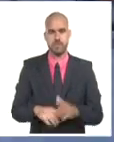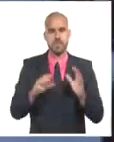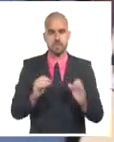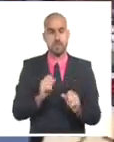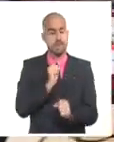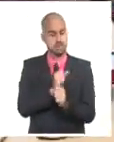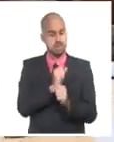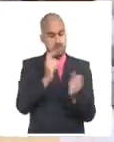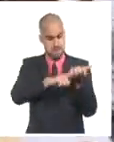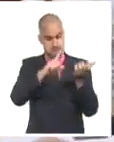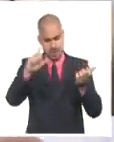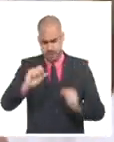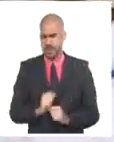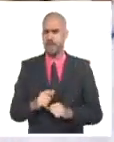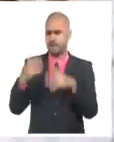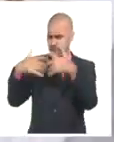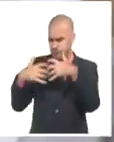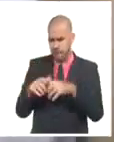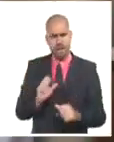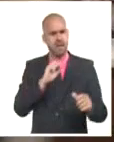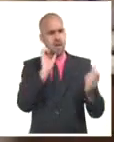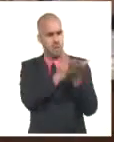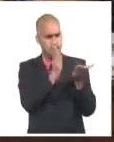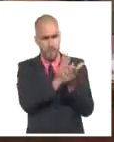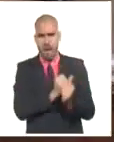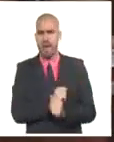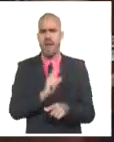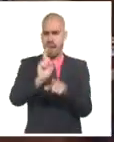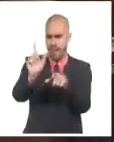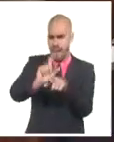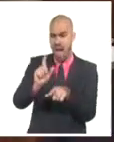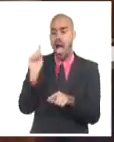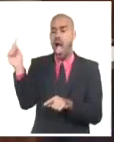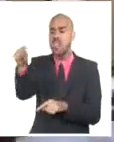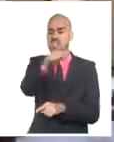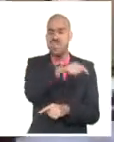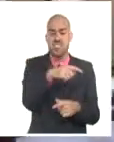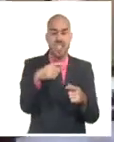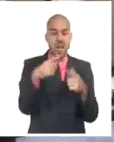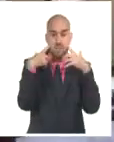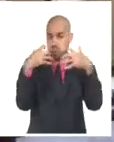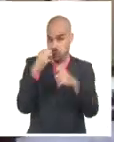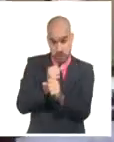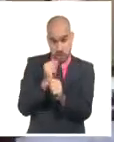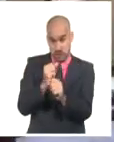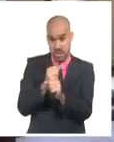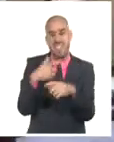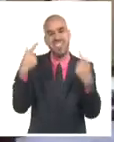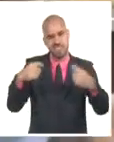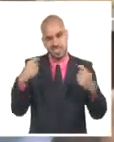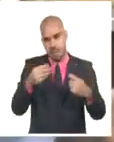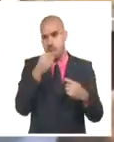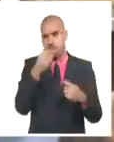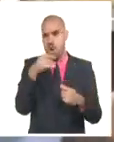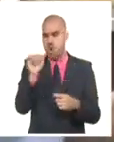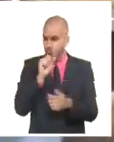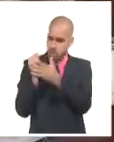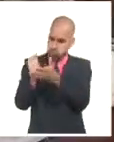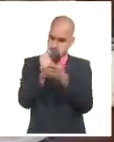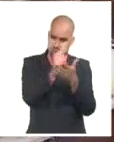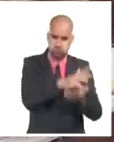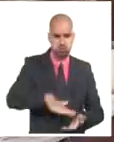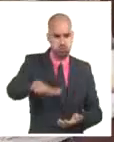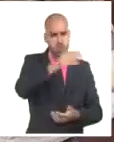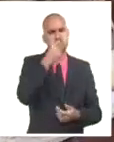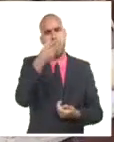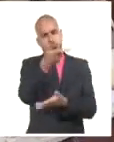surco, en la escuela, allí donde se viven las principales transformaciones, el desafío de llegar a todos, de debatir y